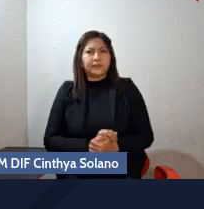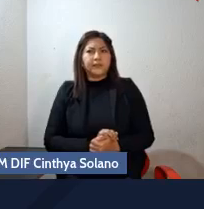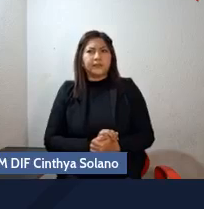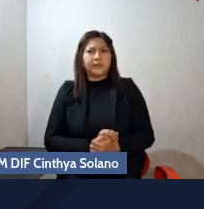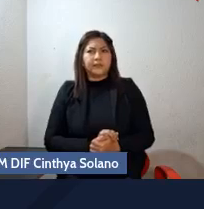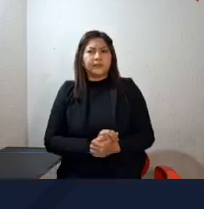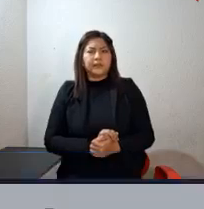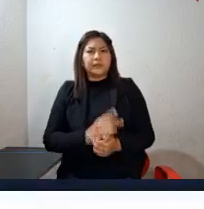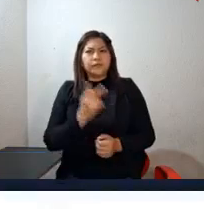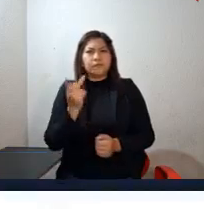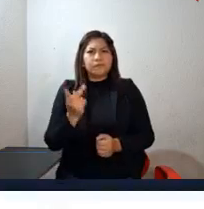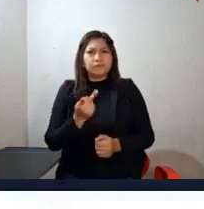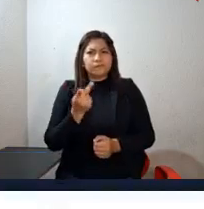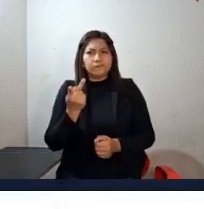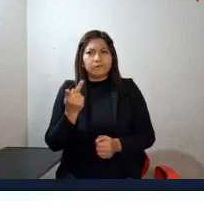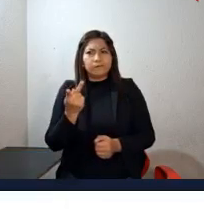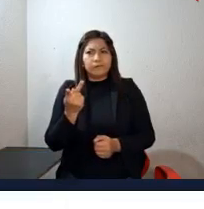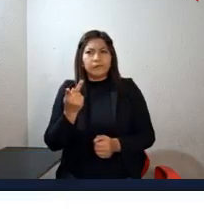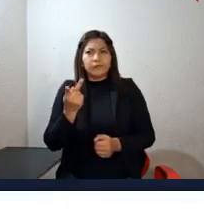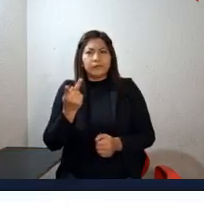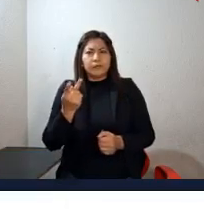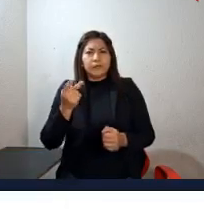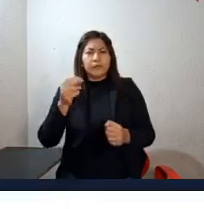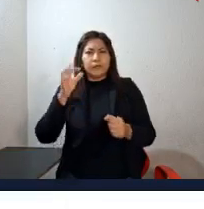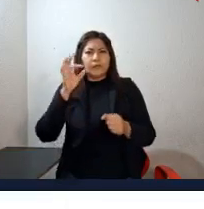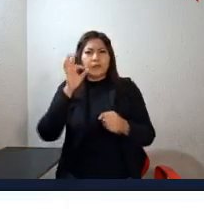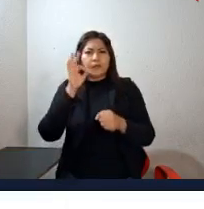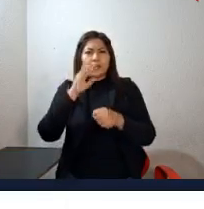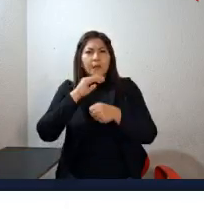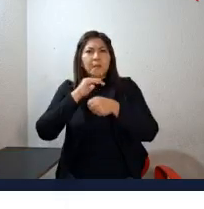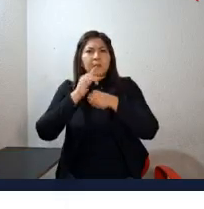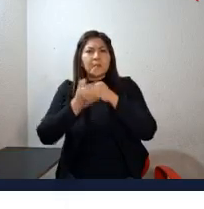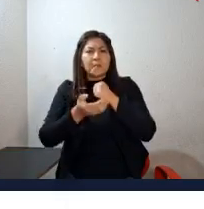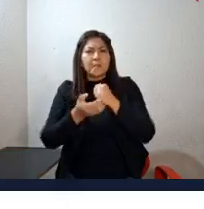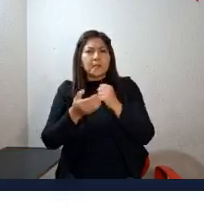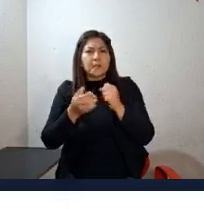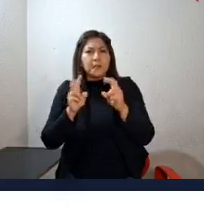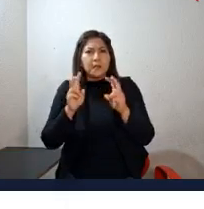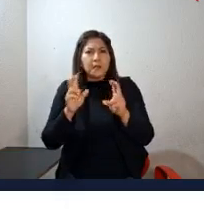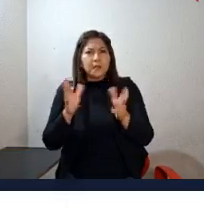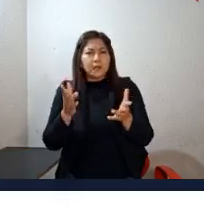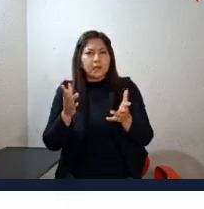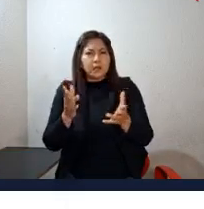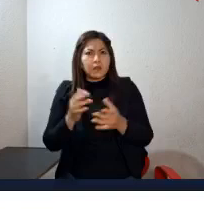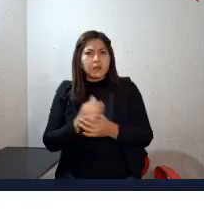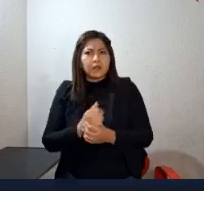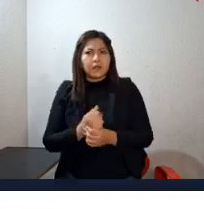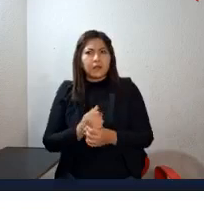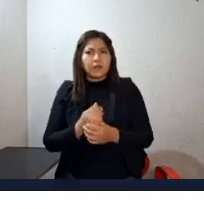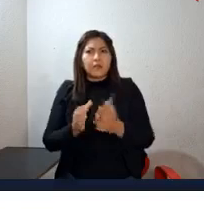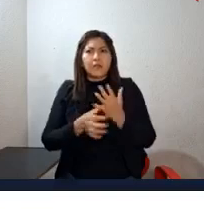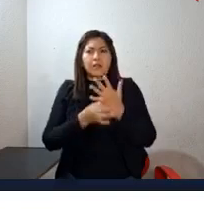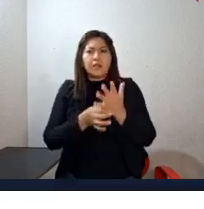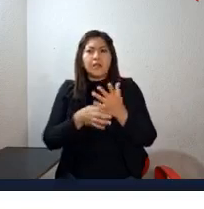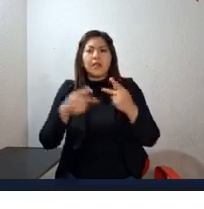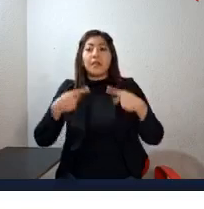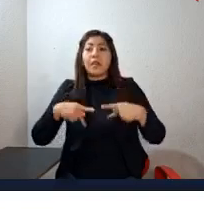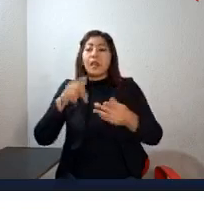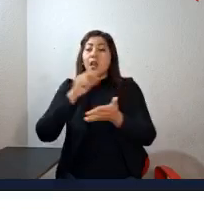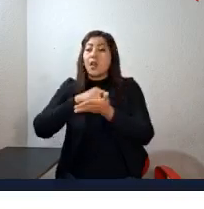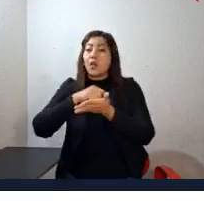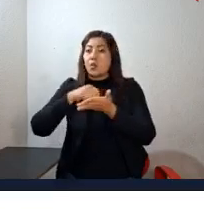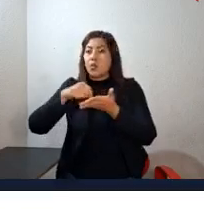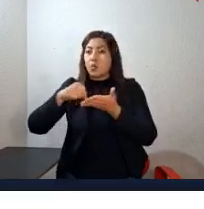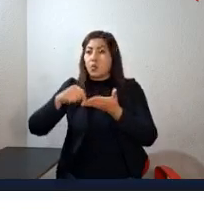terminar con este comentario. Aquí nos preguntan, a una persona le dejaron un escrito manifestando la voluntad